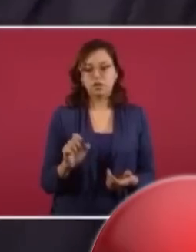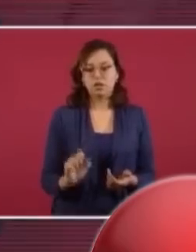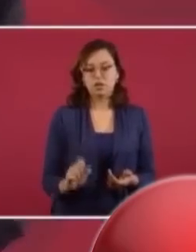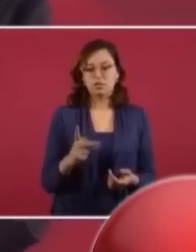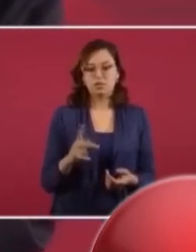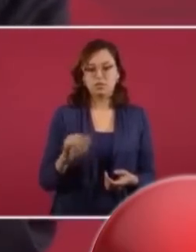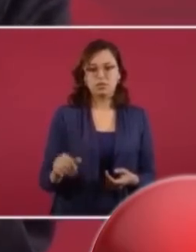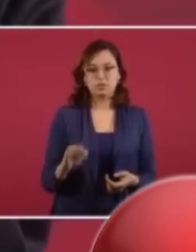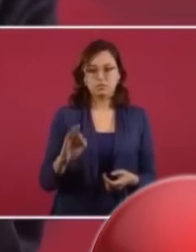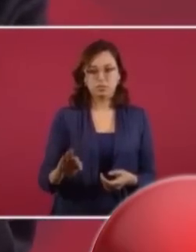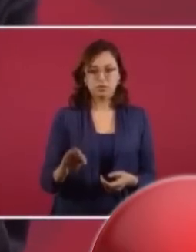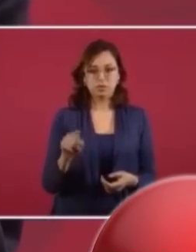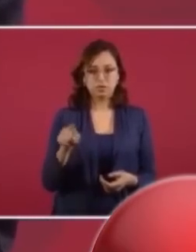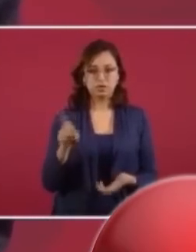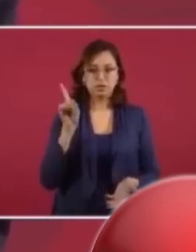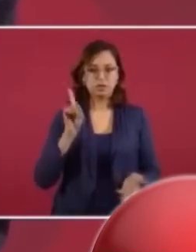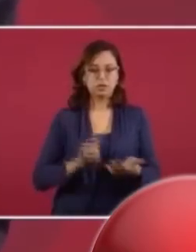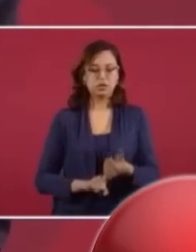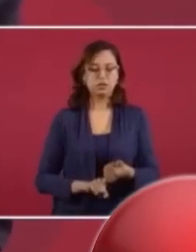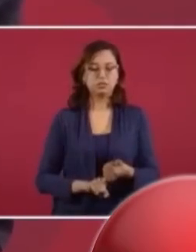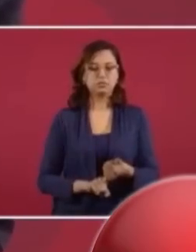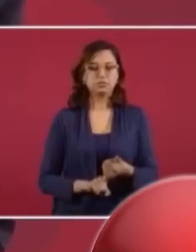buscaban hasta